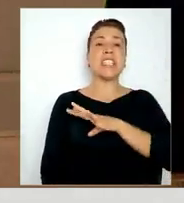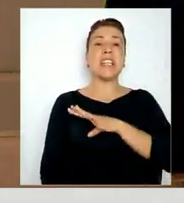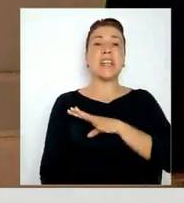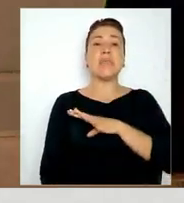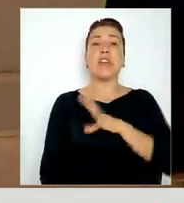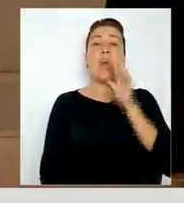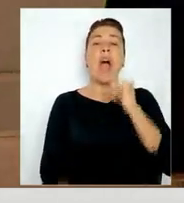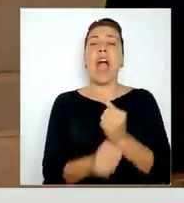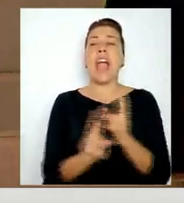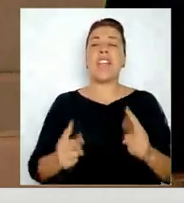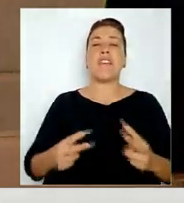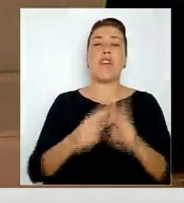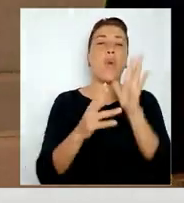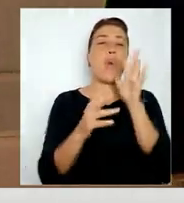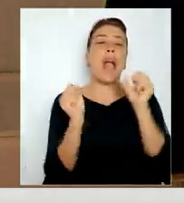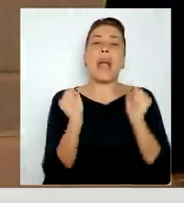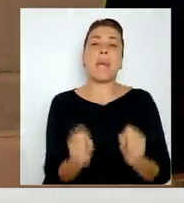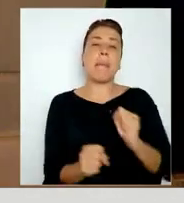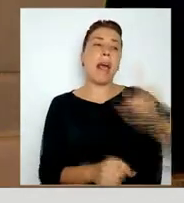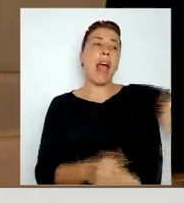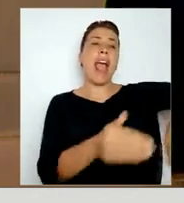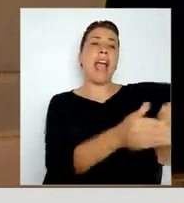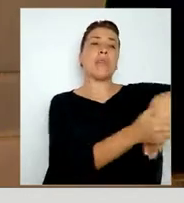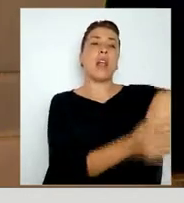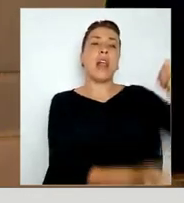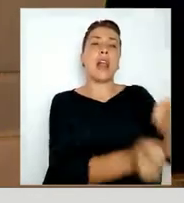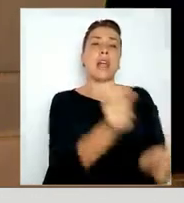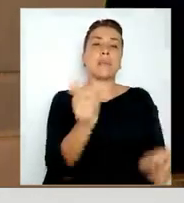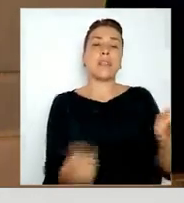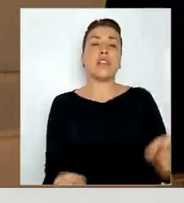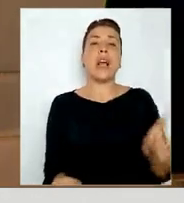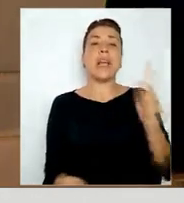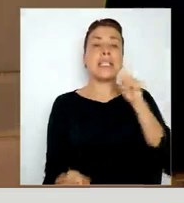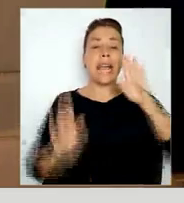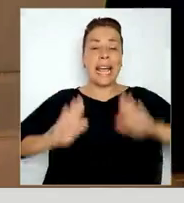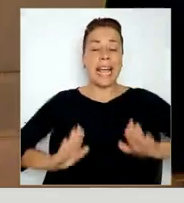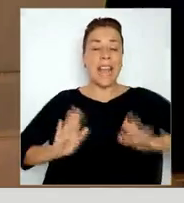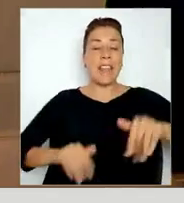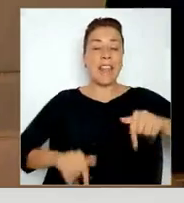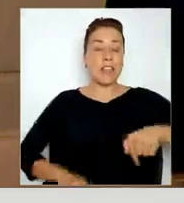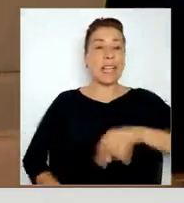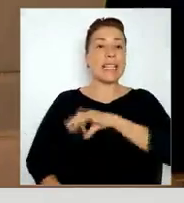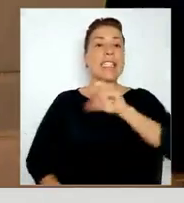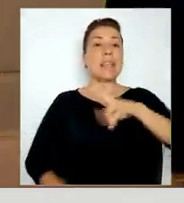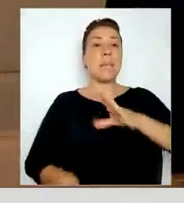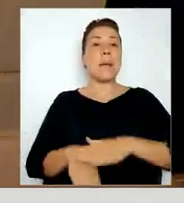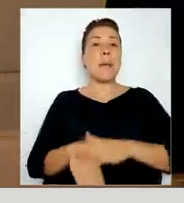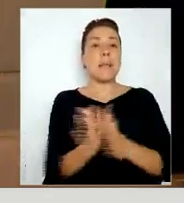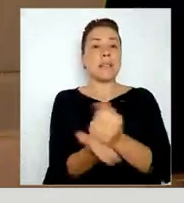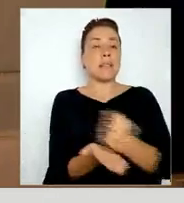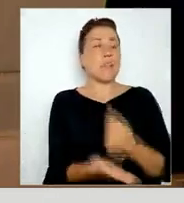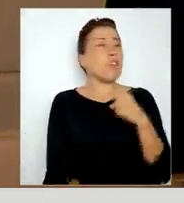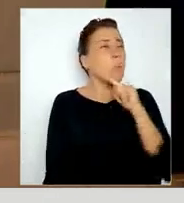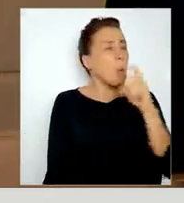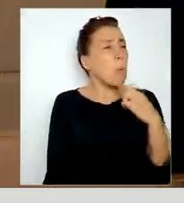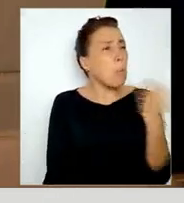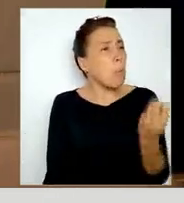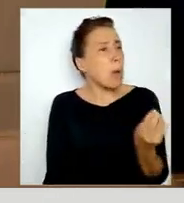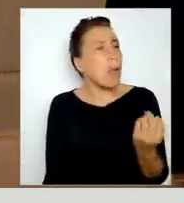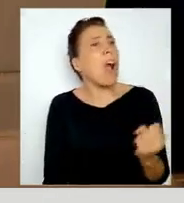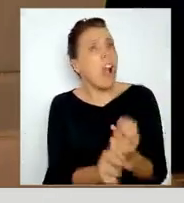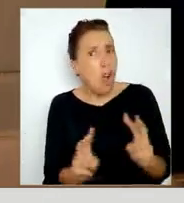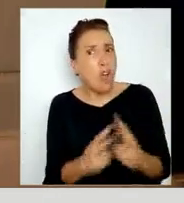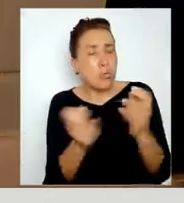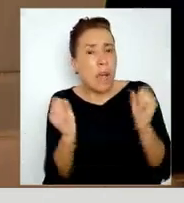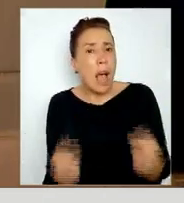tenía la capacidad para expulsar a aquellos que se encontraban ilegalmente en Chile yo le pregunté bueno señor subsecretario Y por qué no construyen esa capacidad